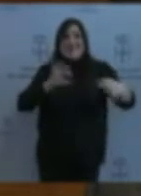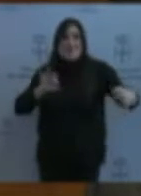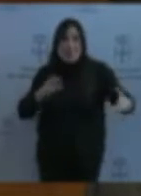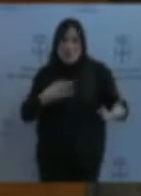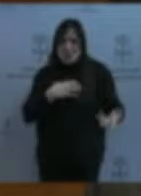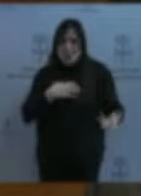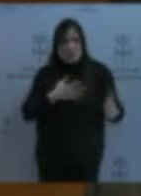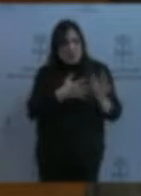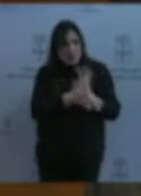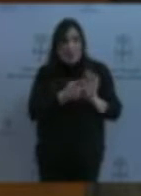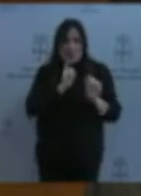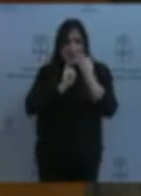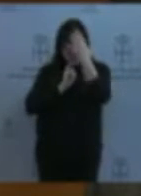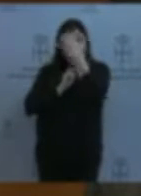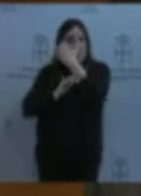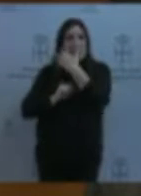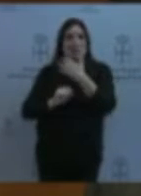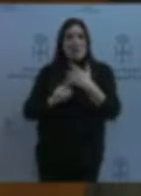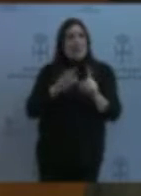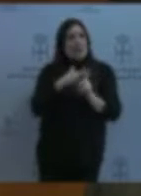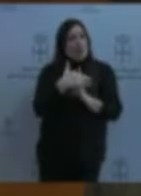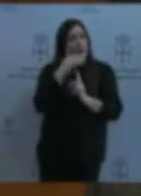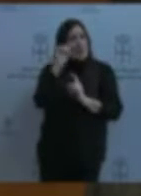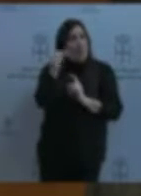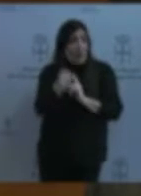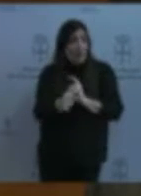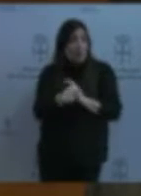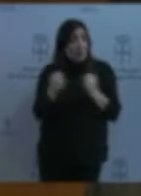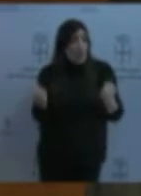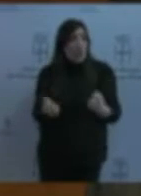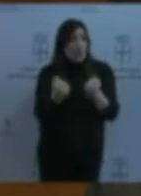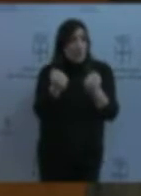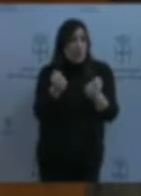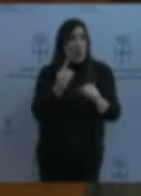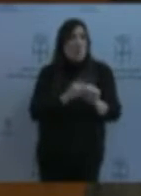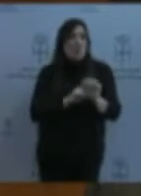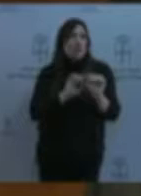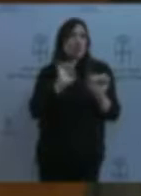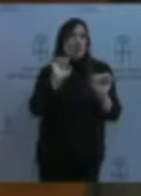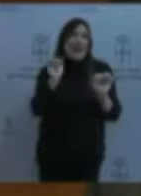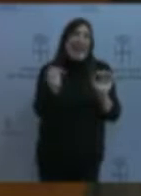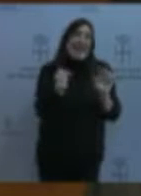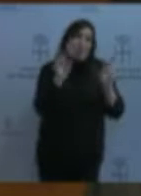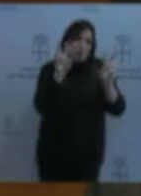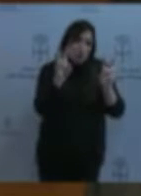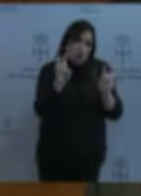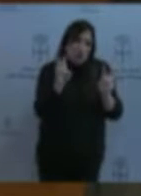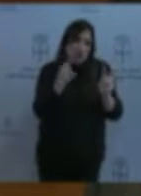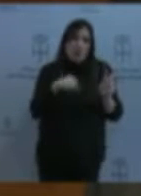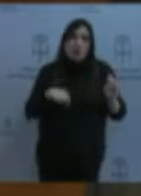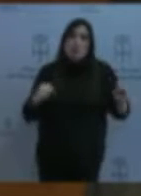episodios negativos en esta actuación, señoría, por decirlo de alguna manera. Hemos actuado tratando de dar una